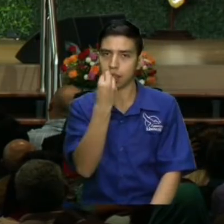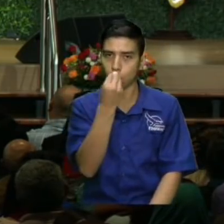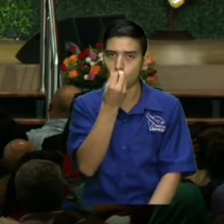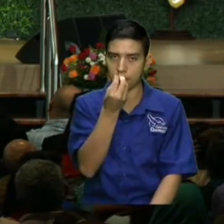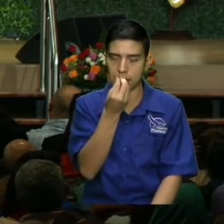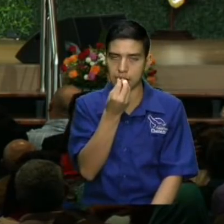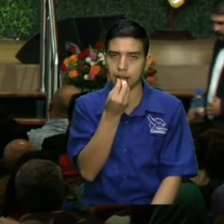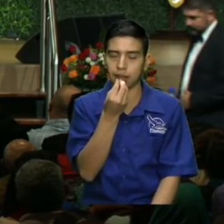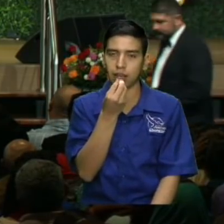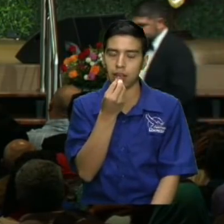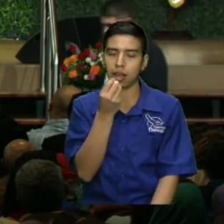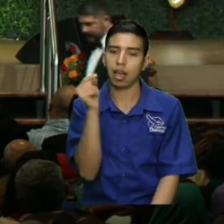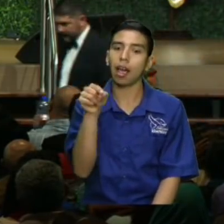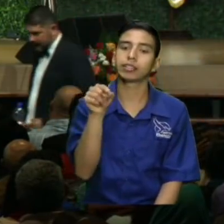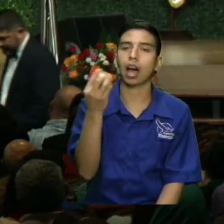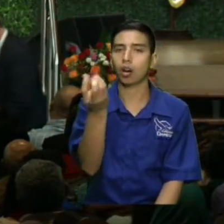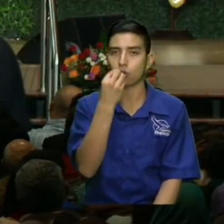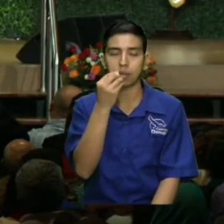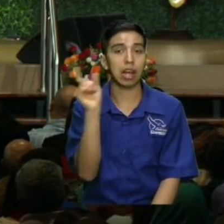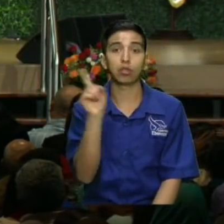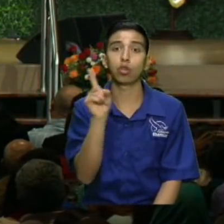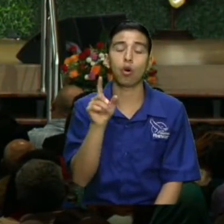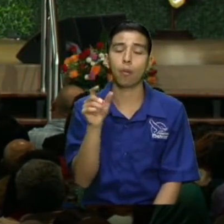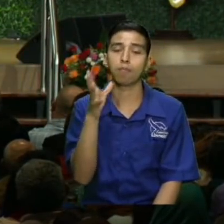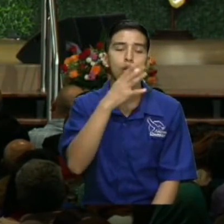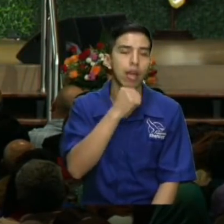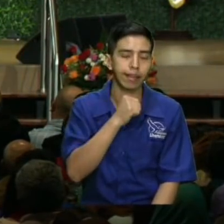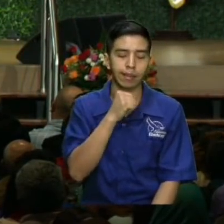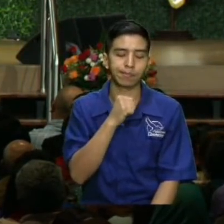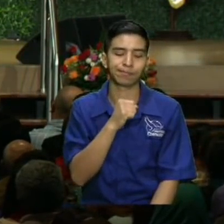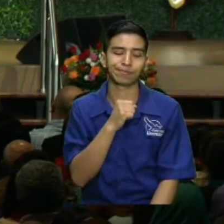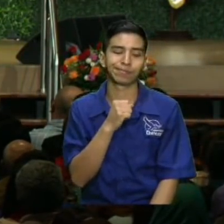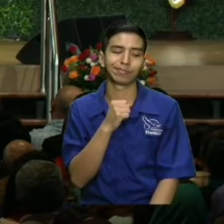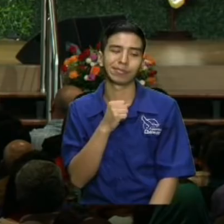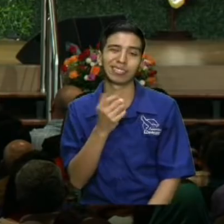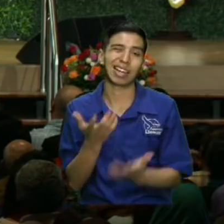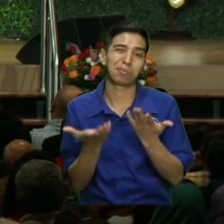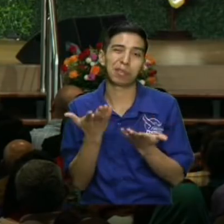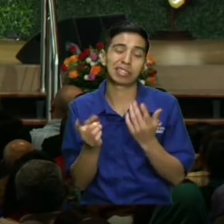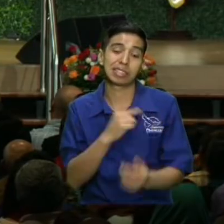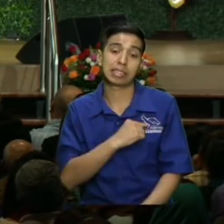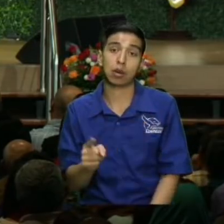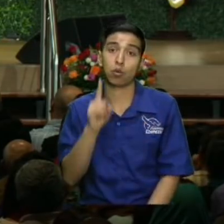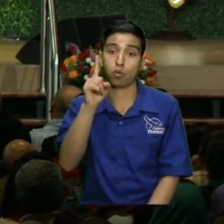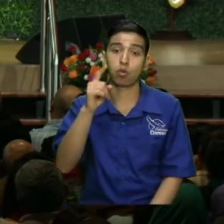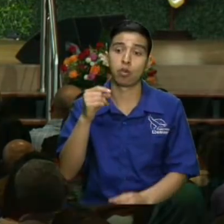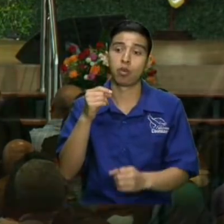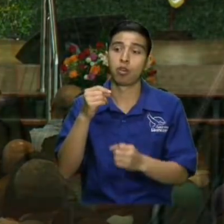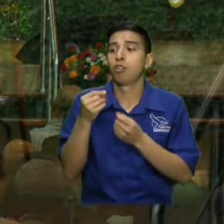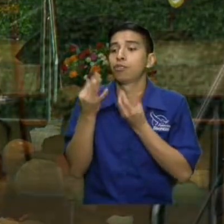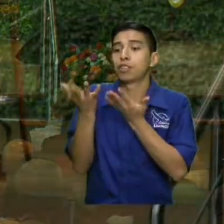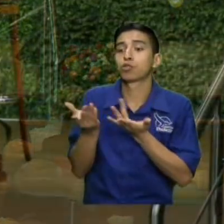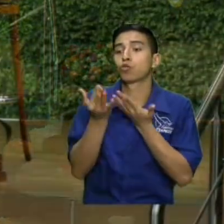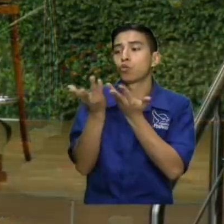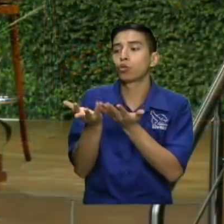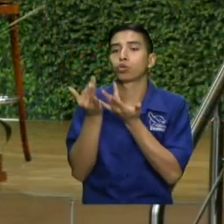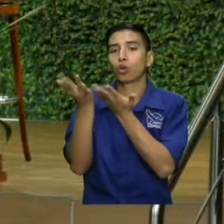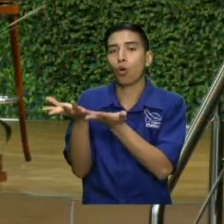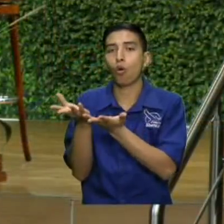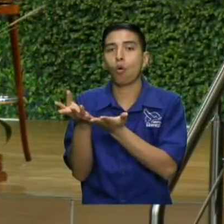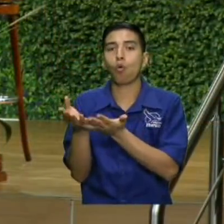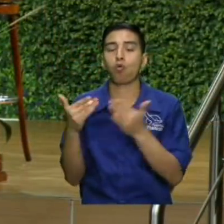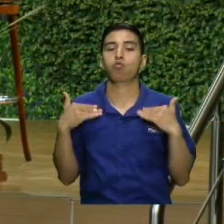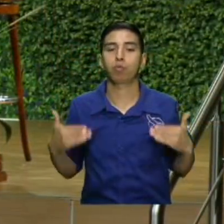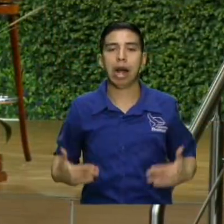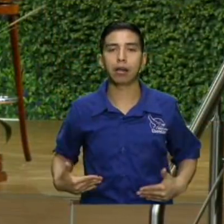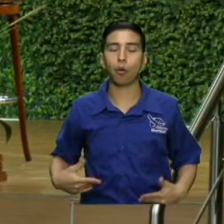Esa comida no puede, no debe de ser un discurso humano. No,